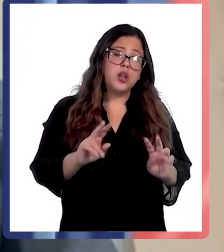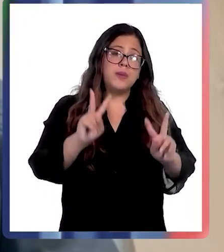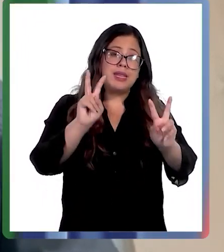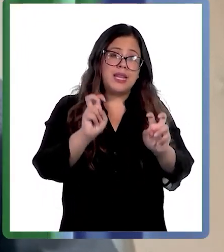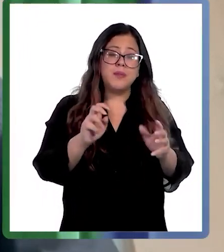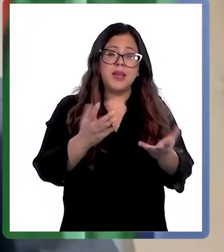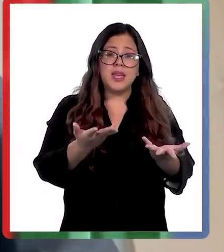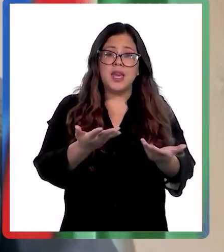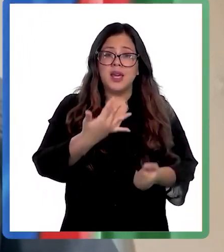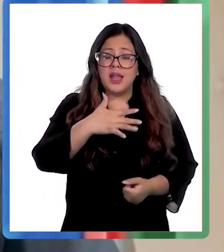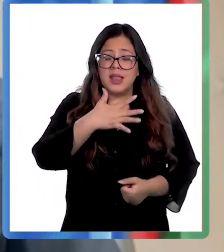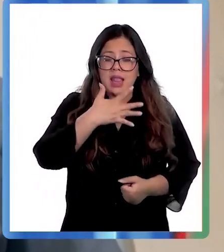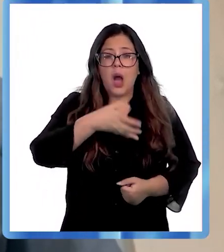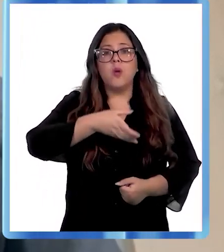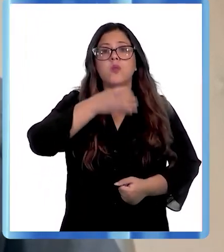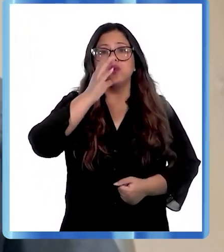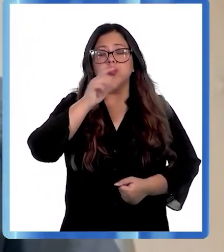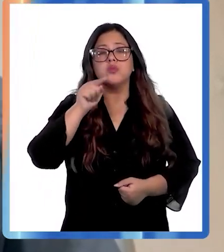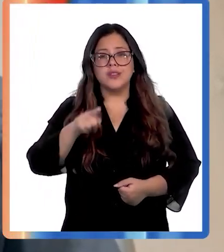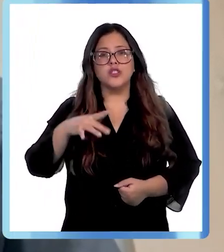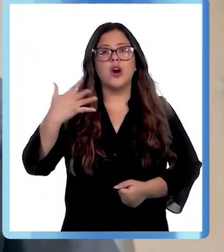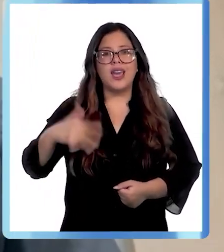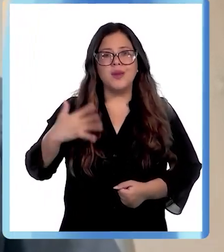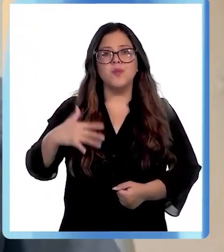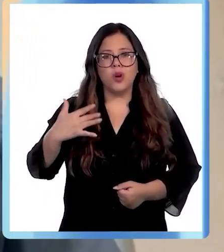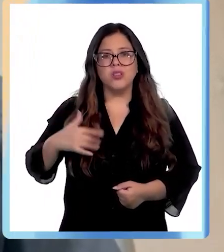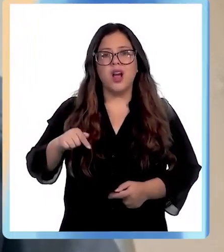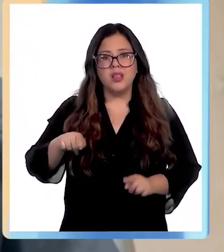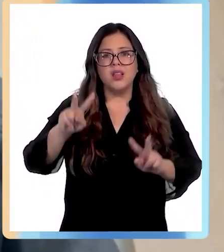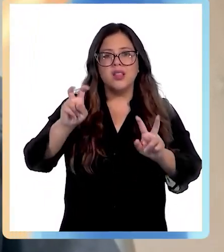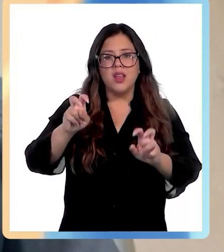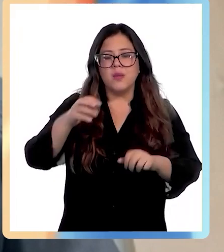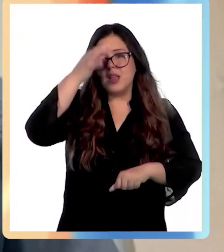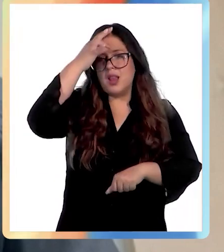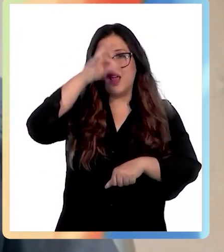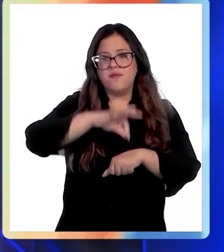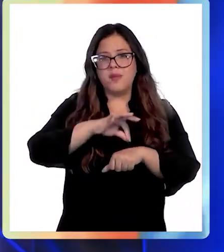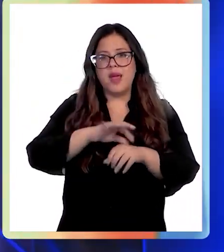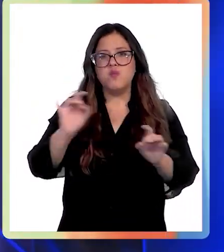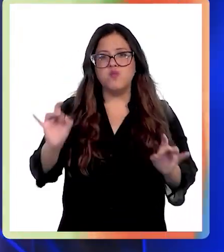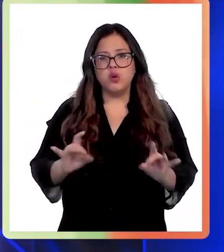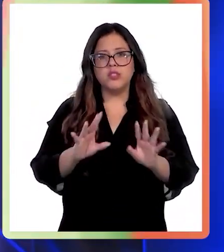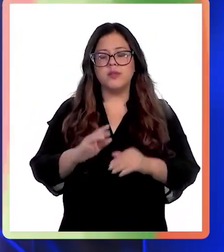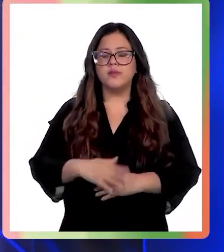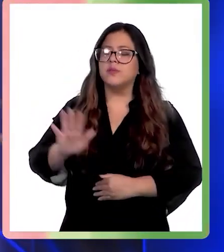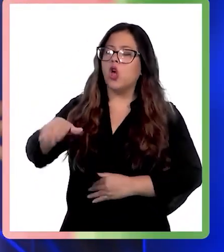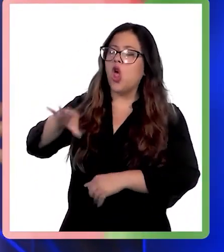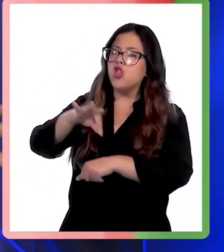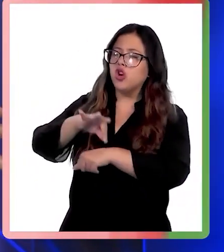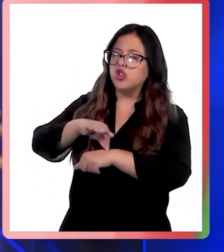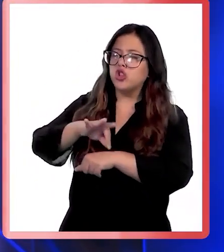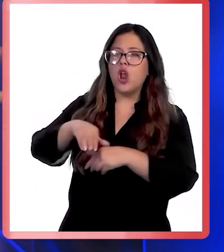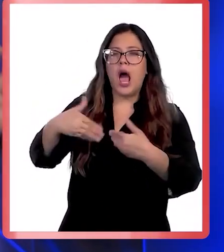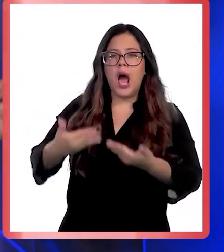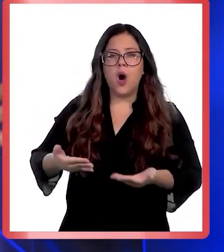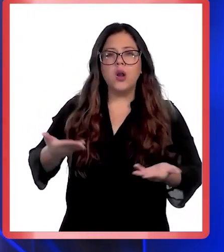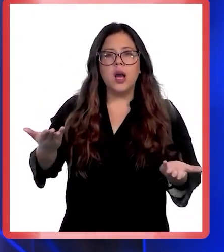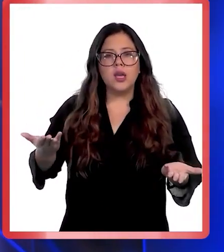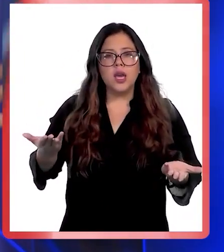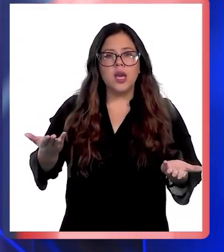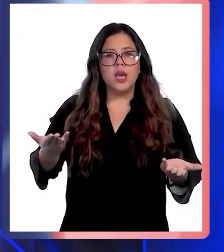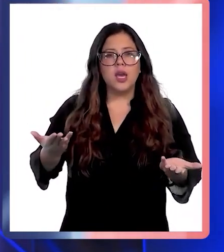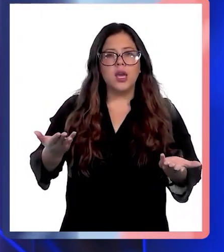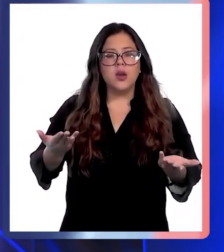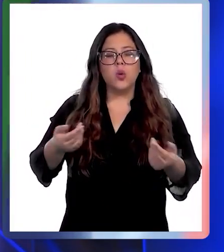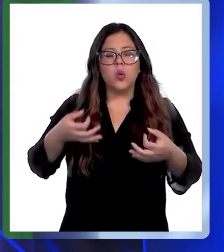hidratado absolutamente es cardinal en este tipo de enfermedades. Doctor, ahora dando una